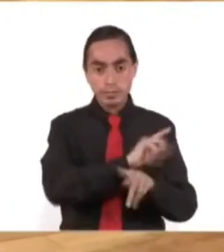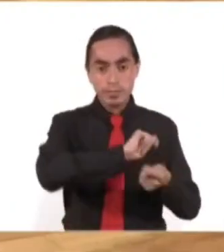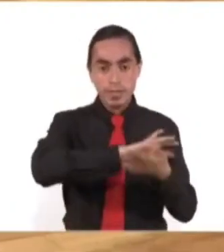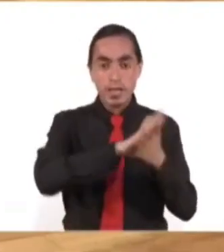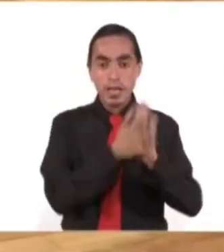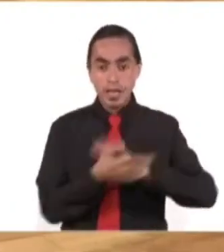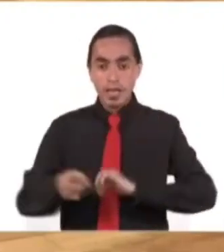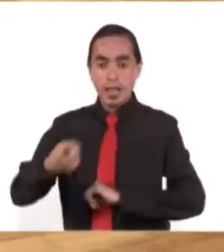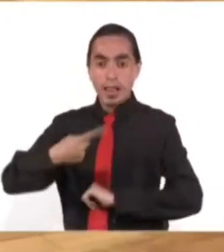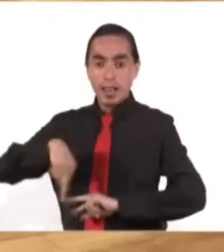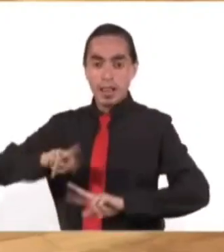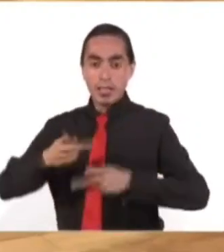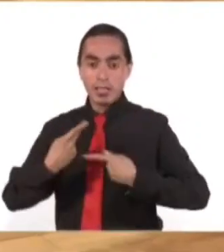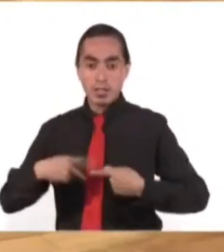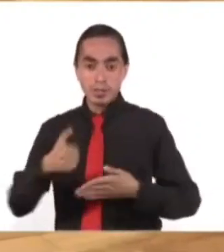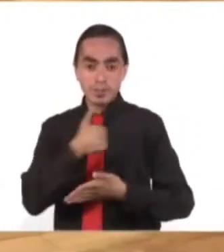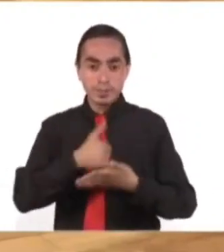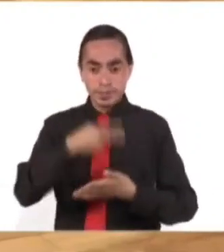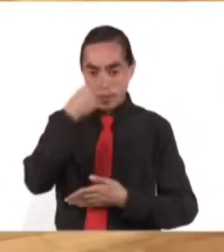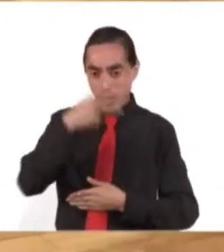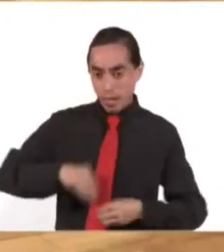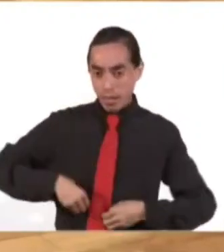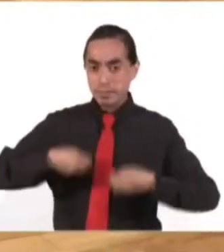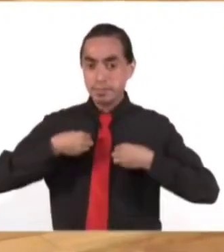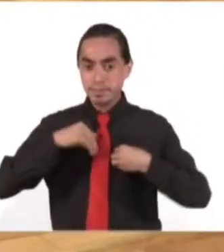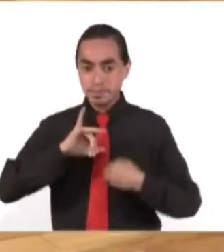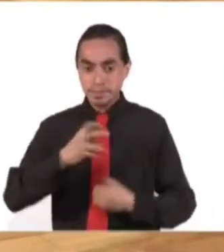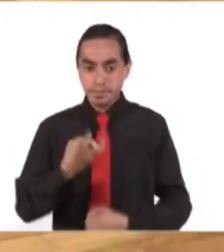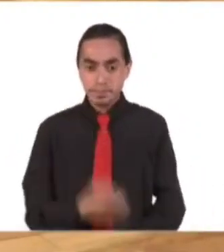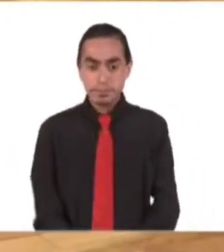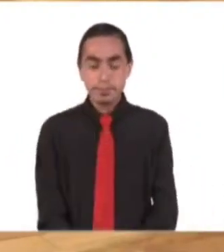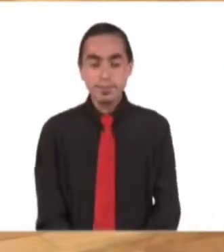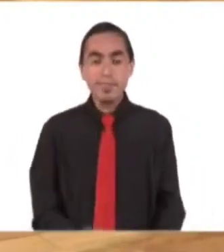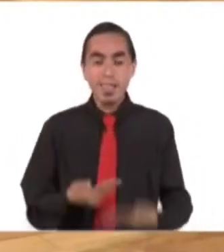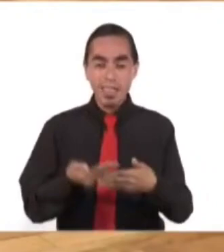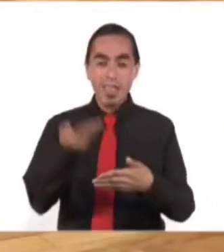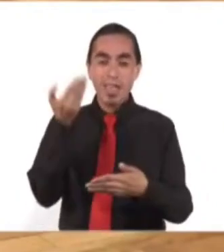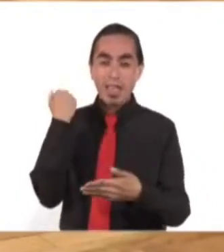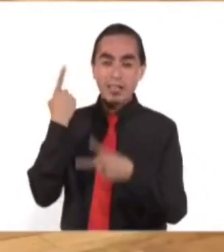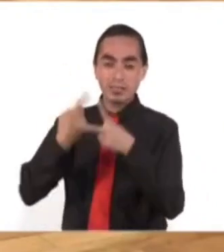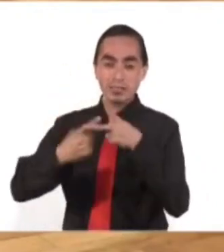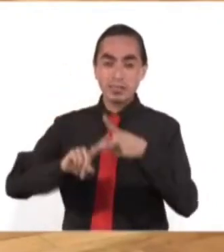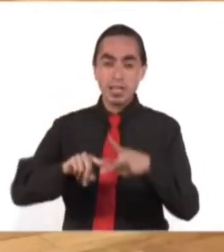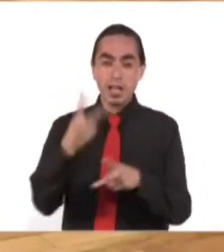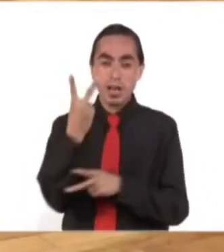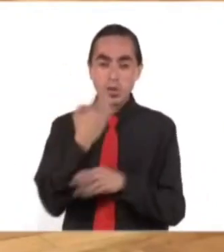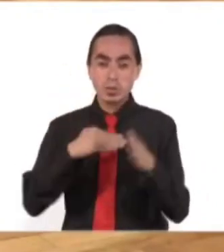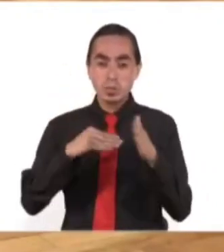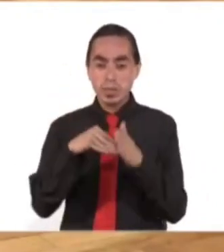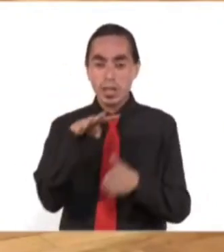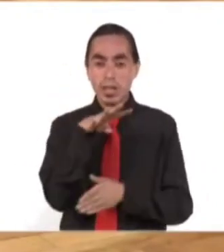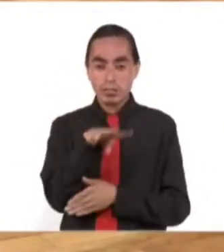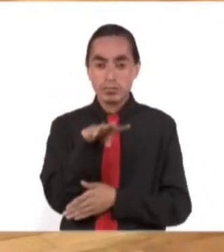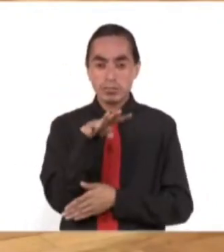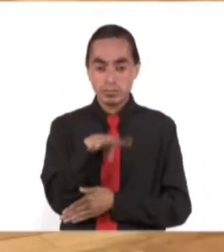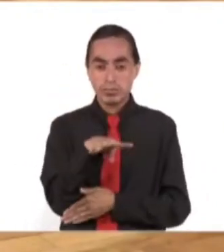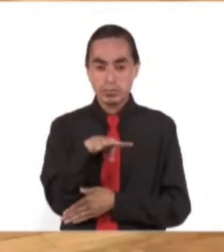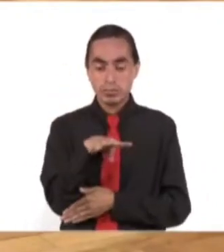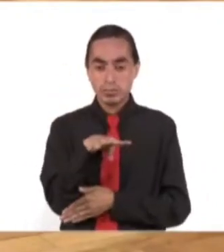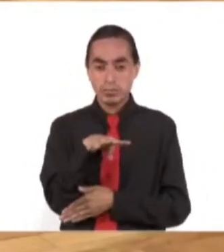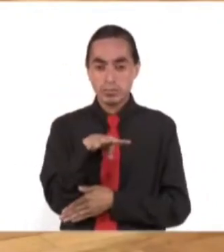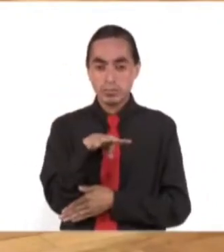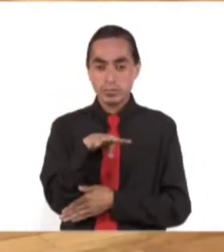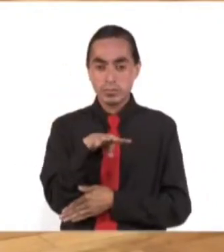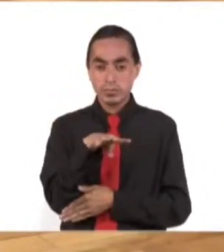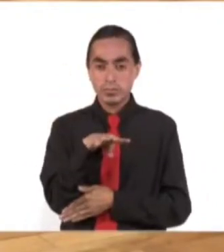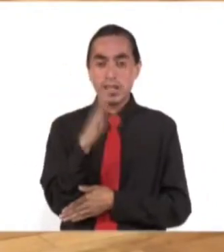sociedad mexicana. Desde su creación, en el año 2019, a partir